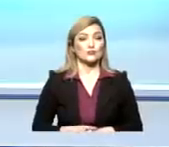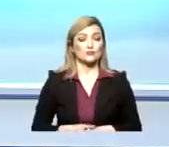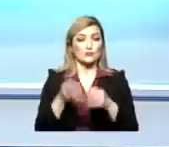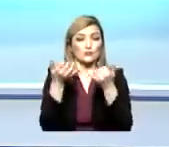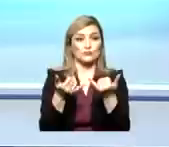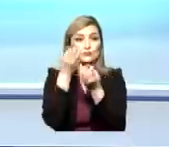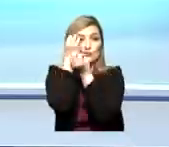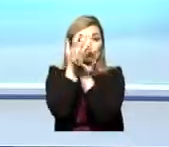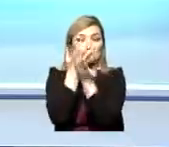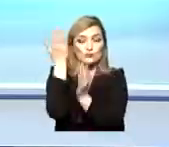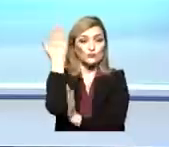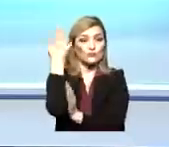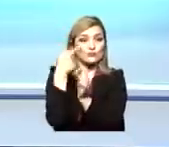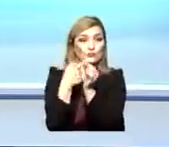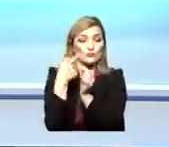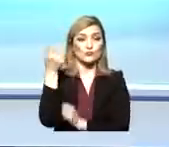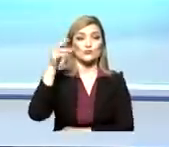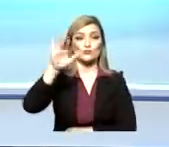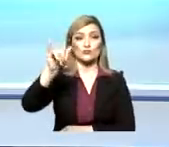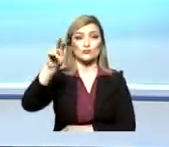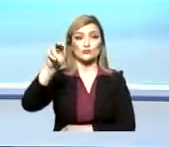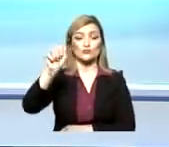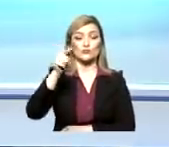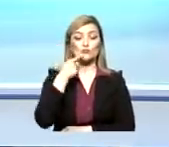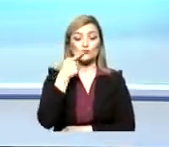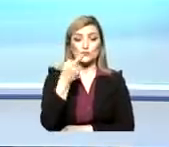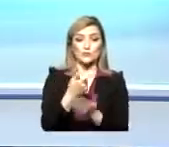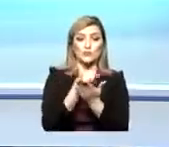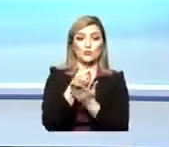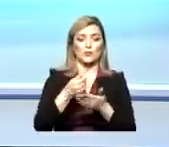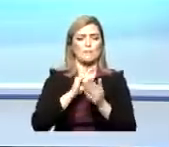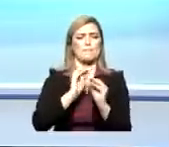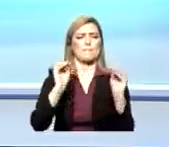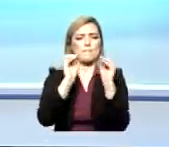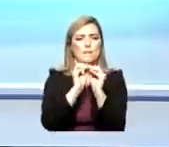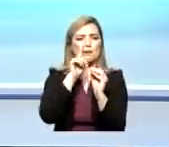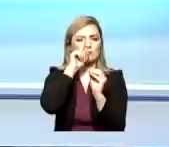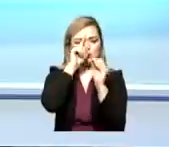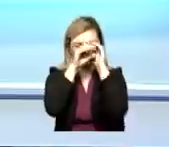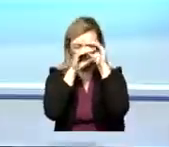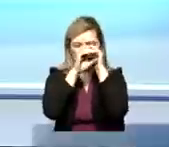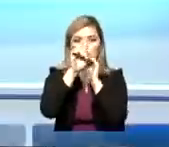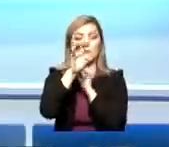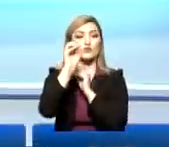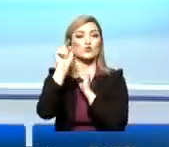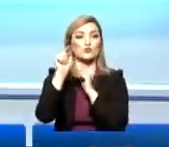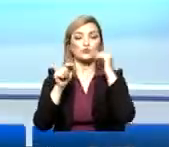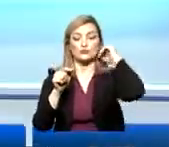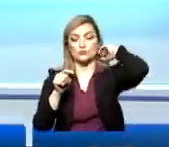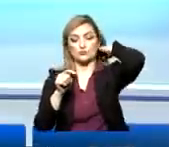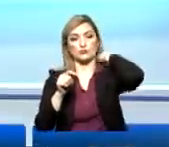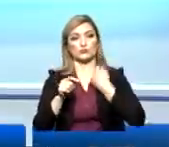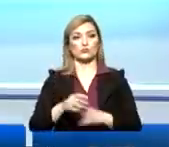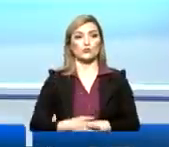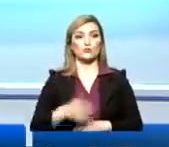les contamos que el alcalde de Quito, Jorge Yunda, dice que se adquirirán 100.000 pruebas más de COVID-19, pese a